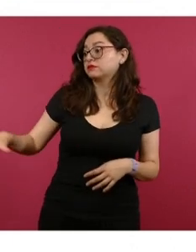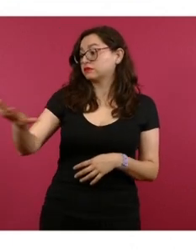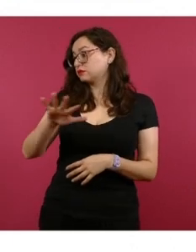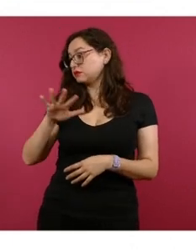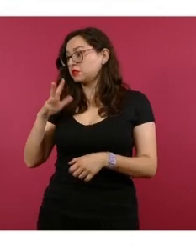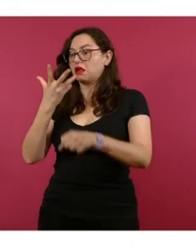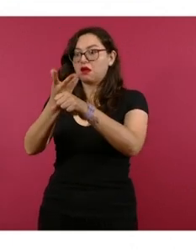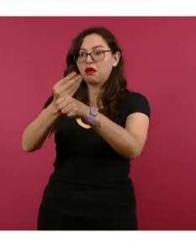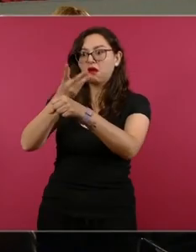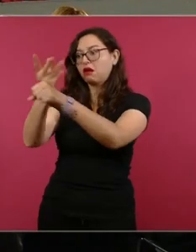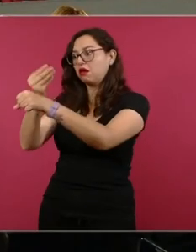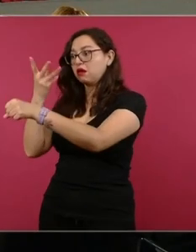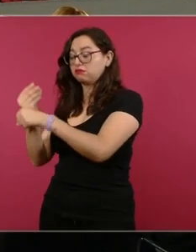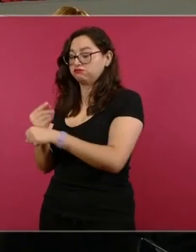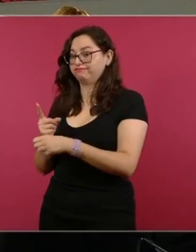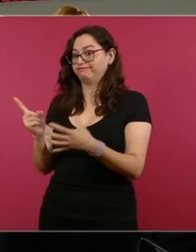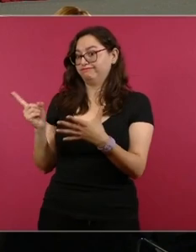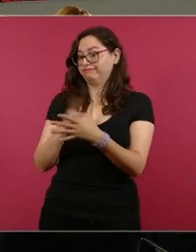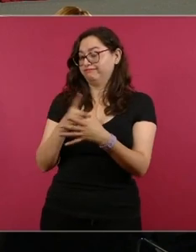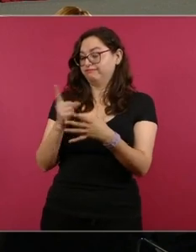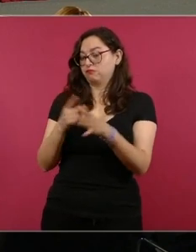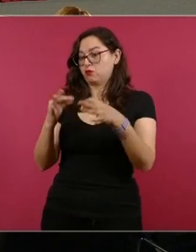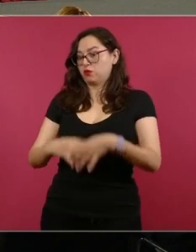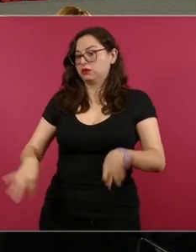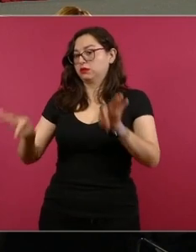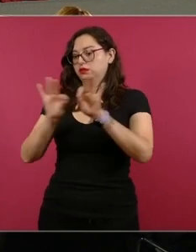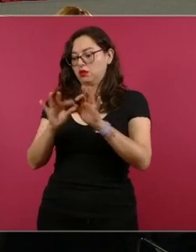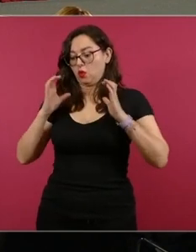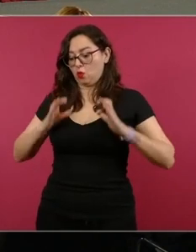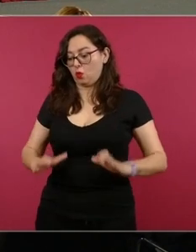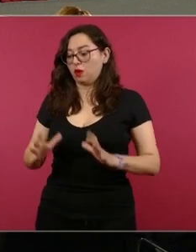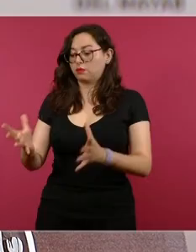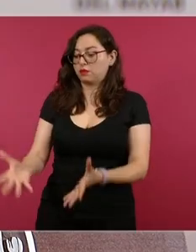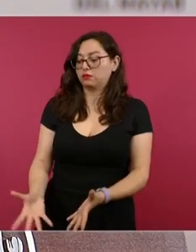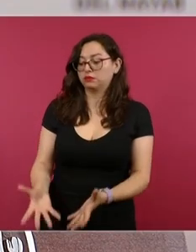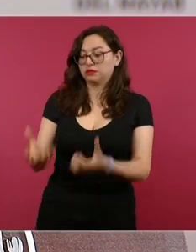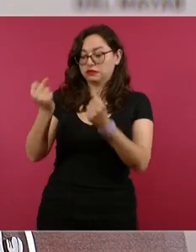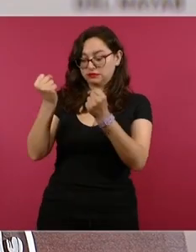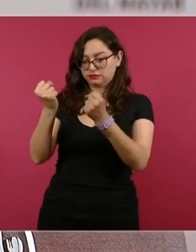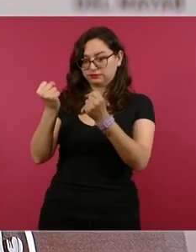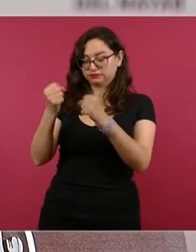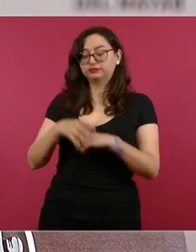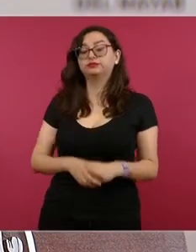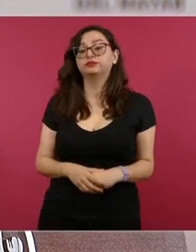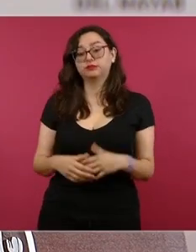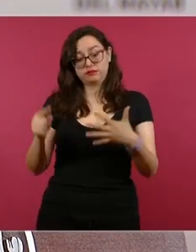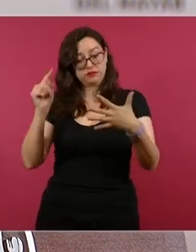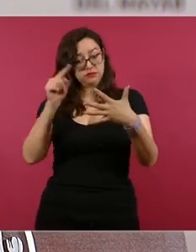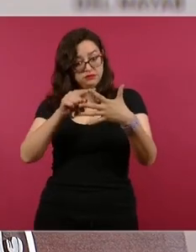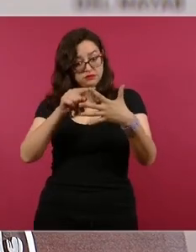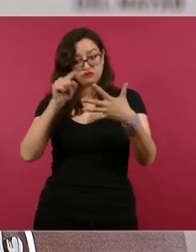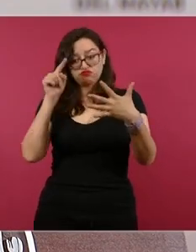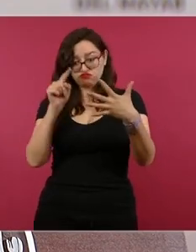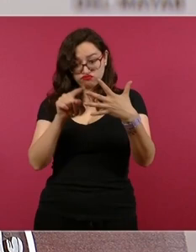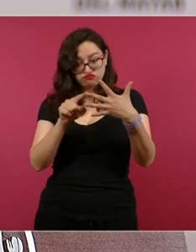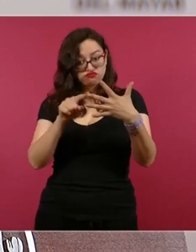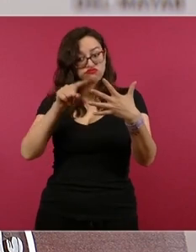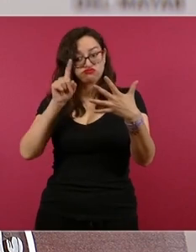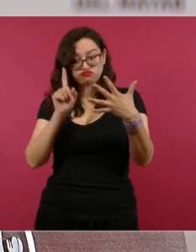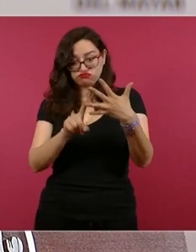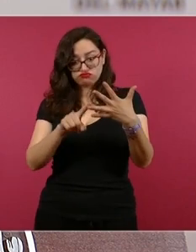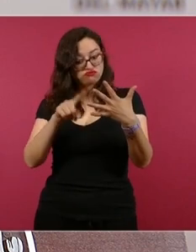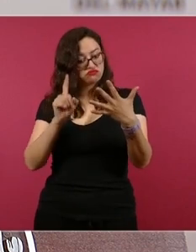rescate. Adelante. Los avances es, hemos concluido con la entrega de las indemnizaciones, hemos concluido también con todas